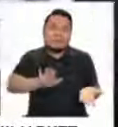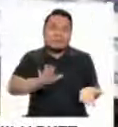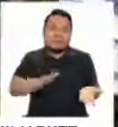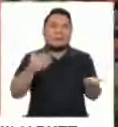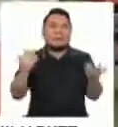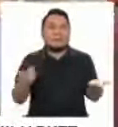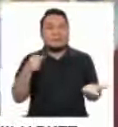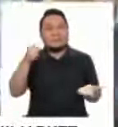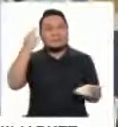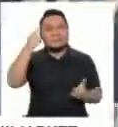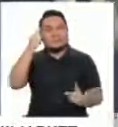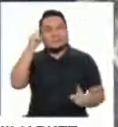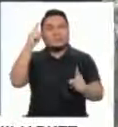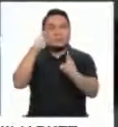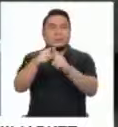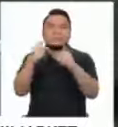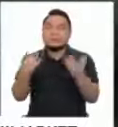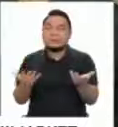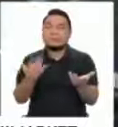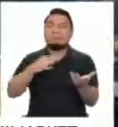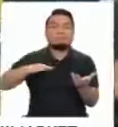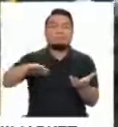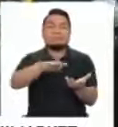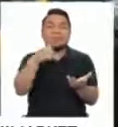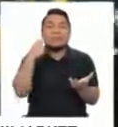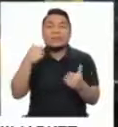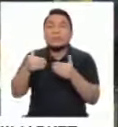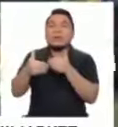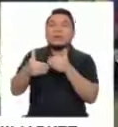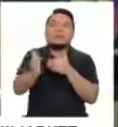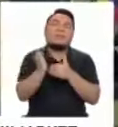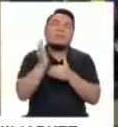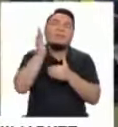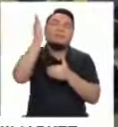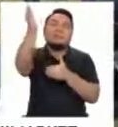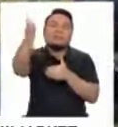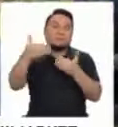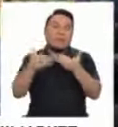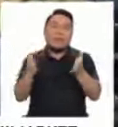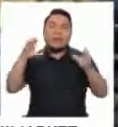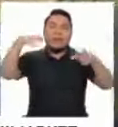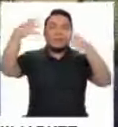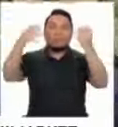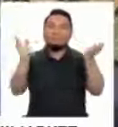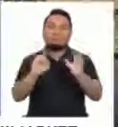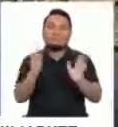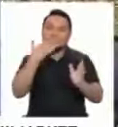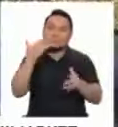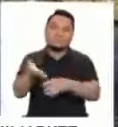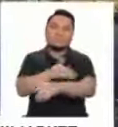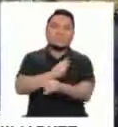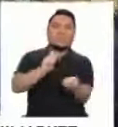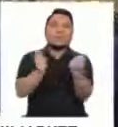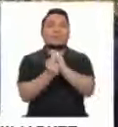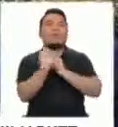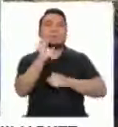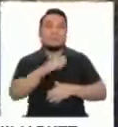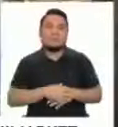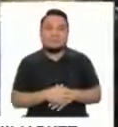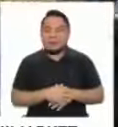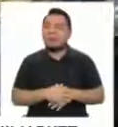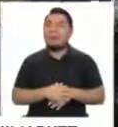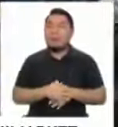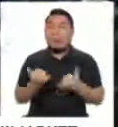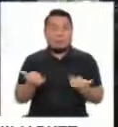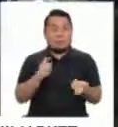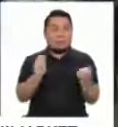tener un horizonte muy lejano. De hecho, no tiene aún un tiempo estimado, ¿no? Así que decidieron reconvertirse en un mini